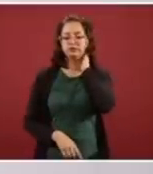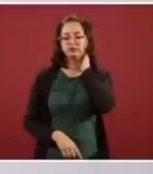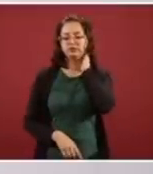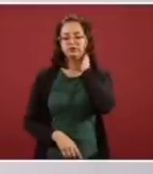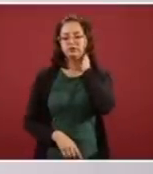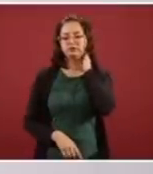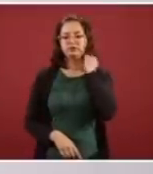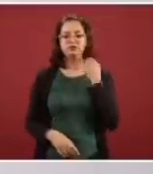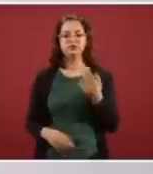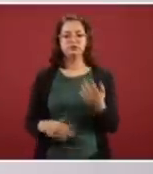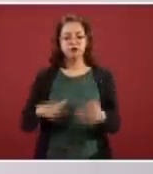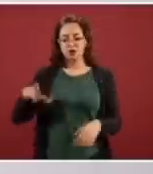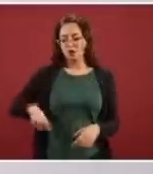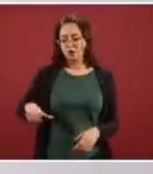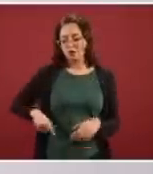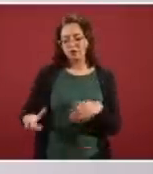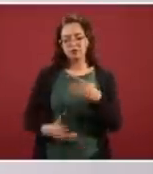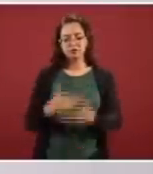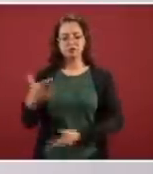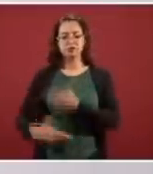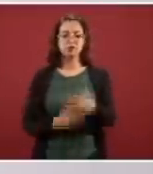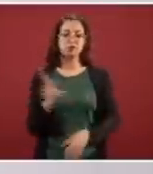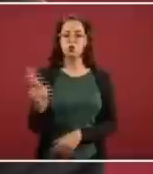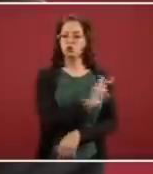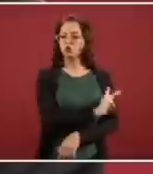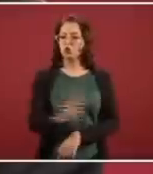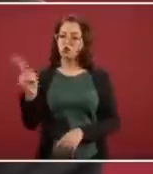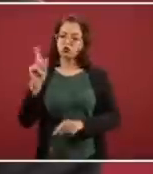de todos los servidores públicos.